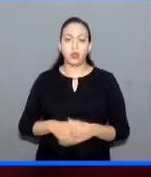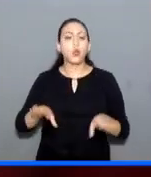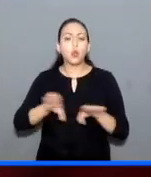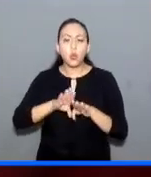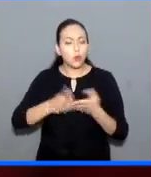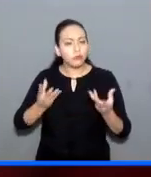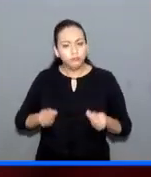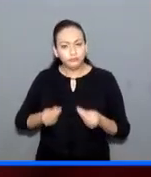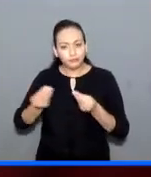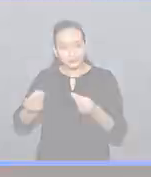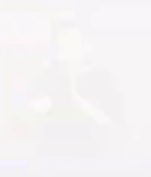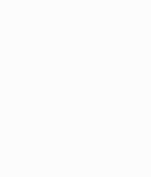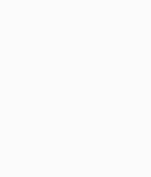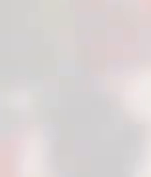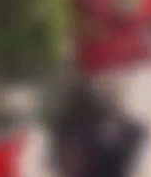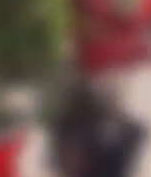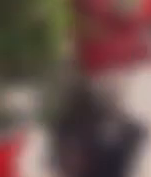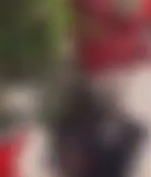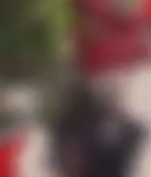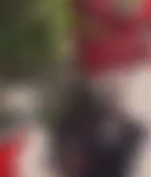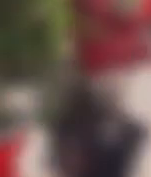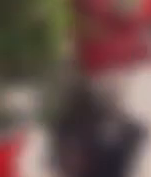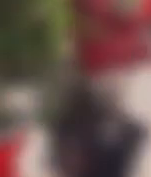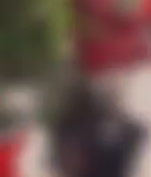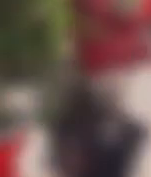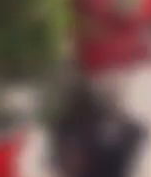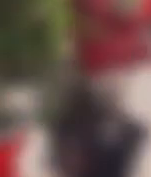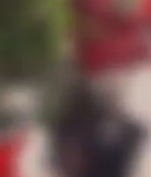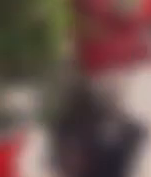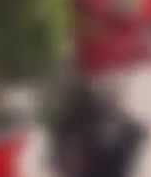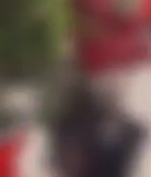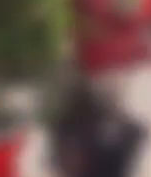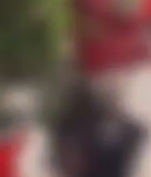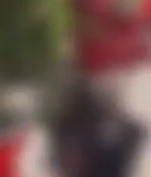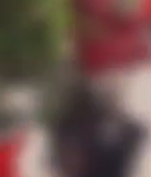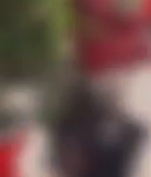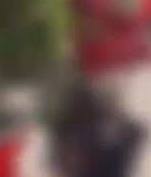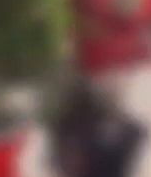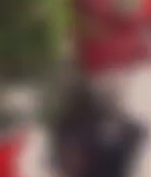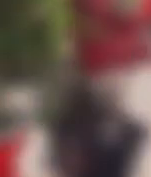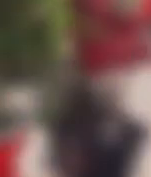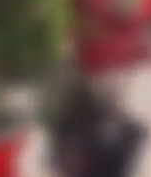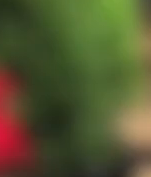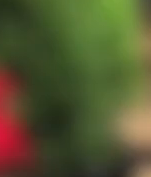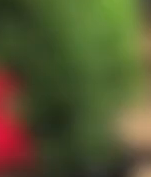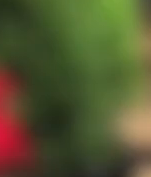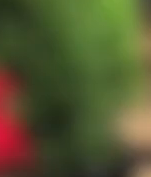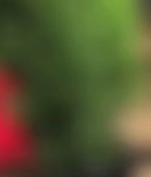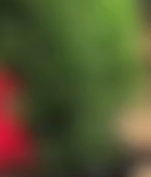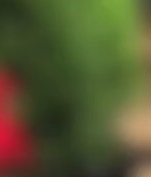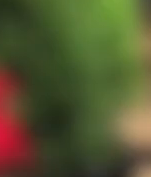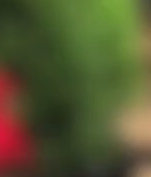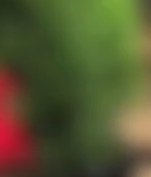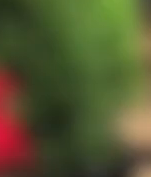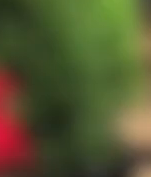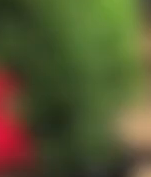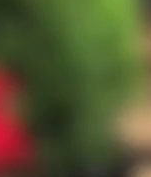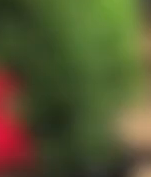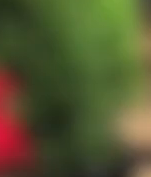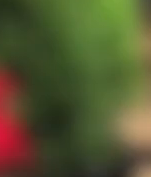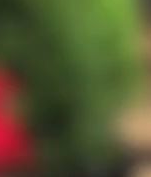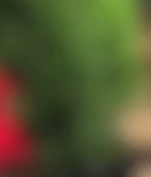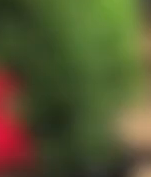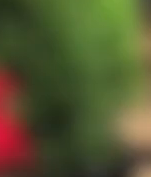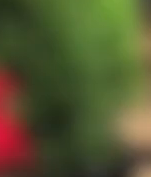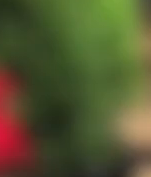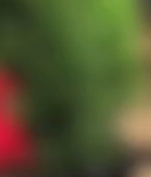personas asesoras jurídicas. Y este lunes comienza la venta de árboles de Navidad en la Universidad Autónoma de Chapingo, en el